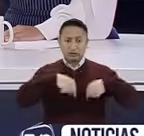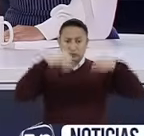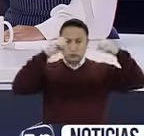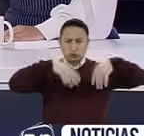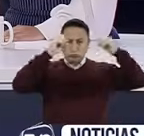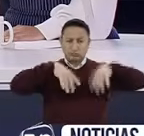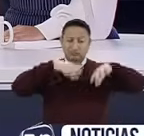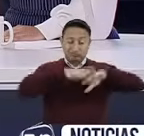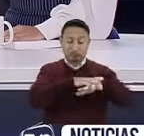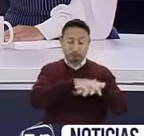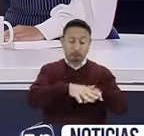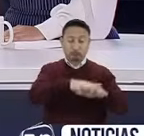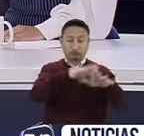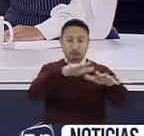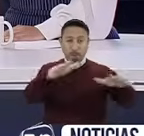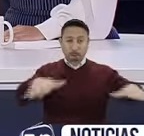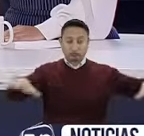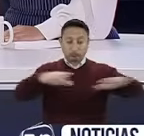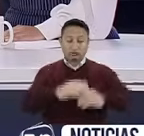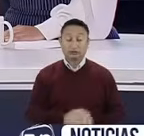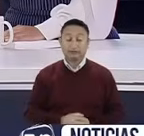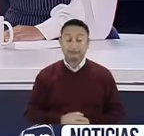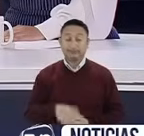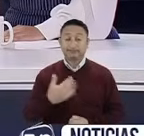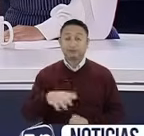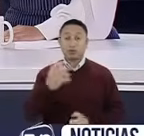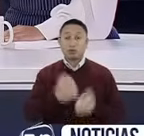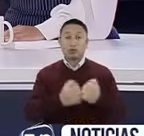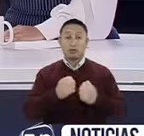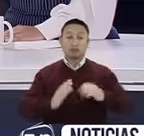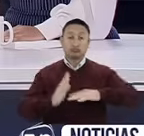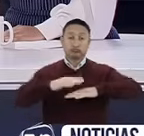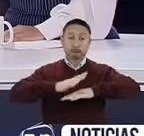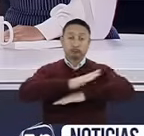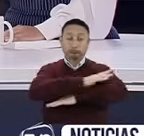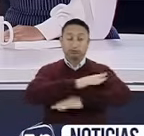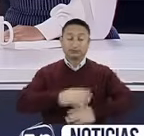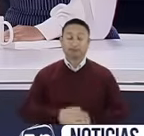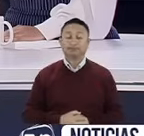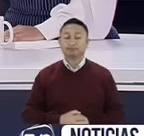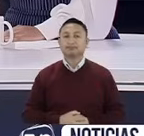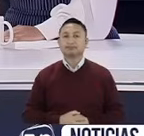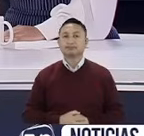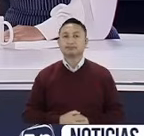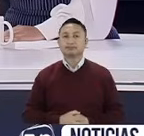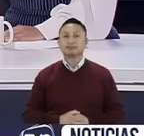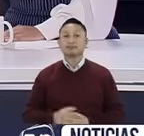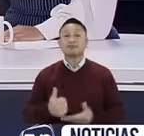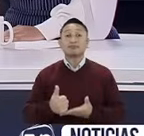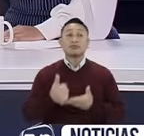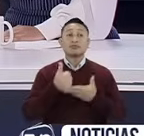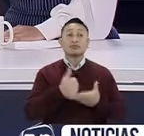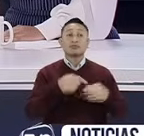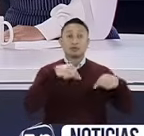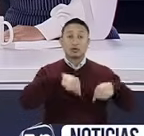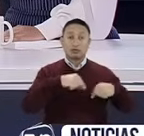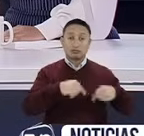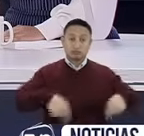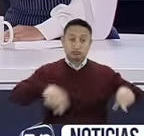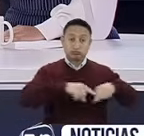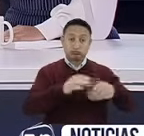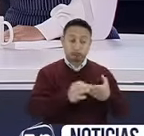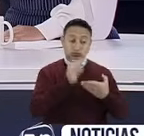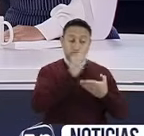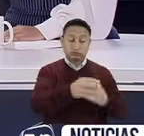del río y las precipitaciones registradas durante el fin de semana, la ayuda humanitaria llegó al sector rural y parte de